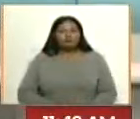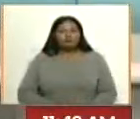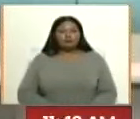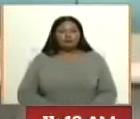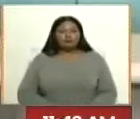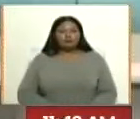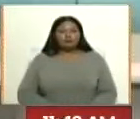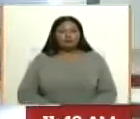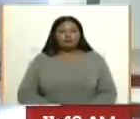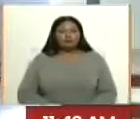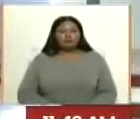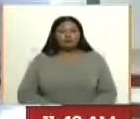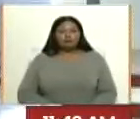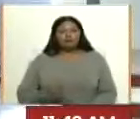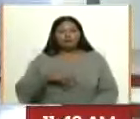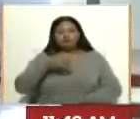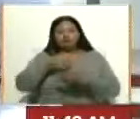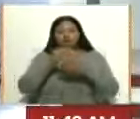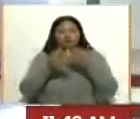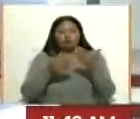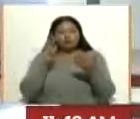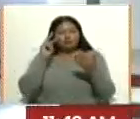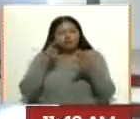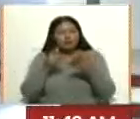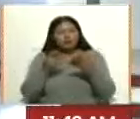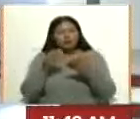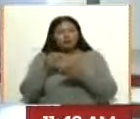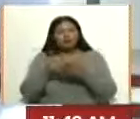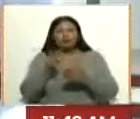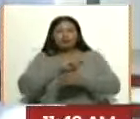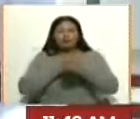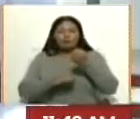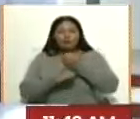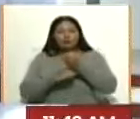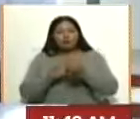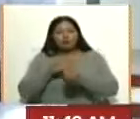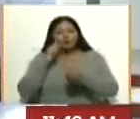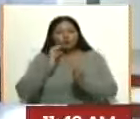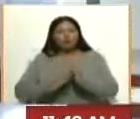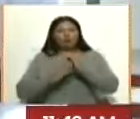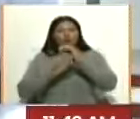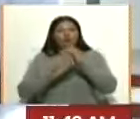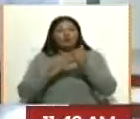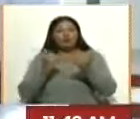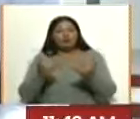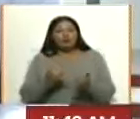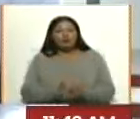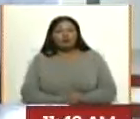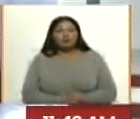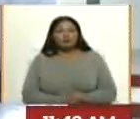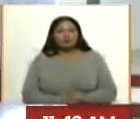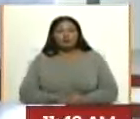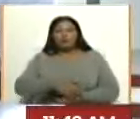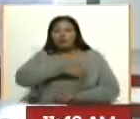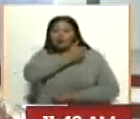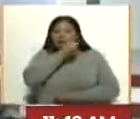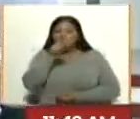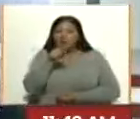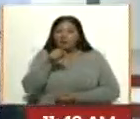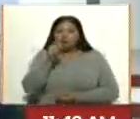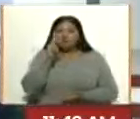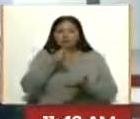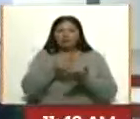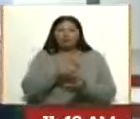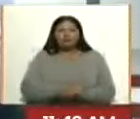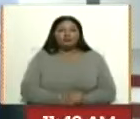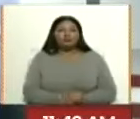injerencia de los Estados Unidos. Coloquialmente podríamos decir, Michelle, están guapo y apoyado, porque allí está el Comando Sur, está su jefa, la almiranta Laura Richardson,